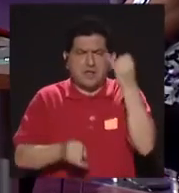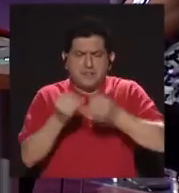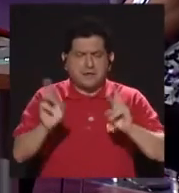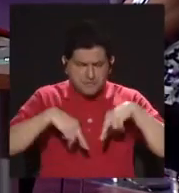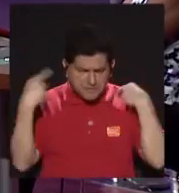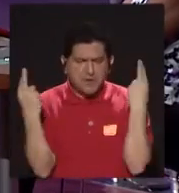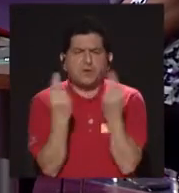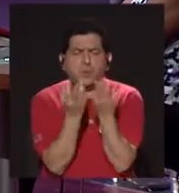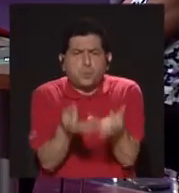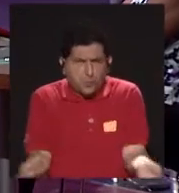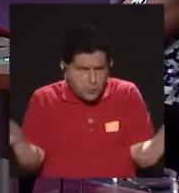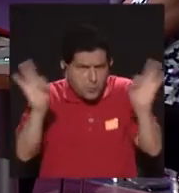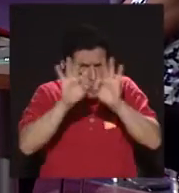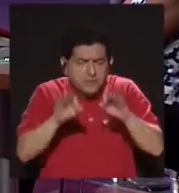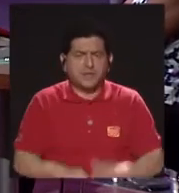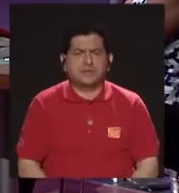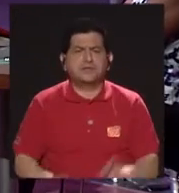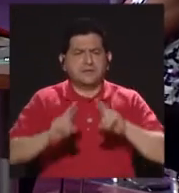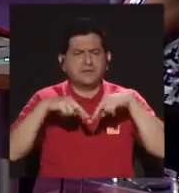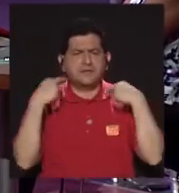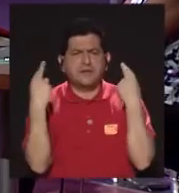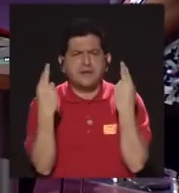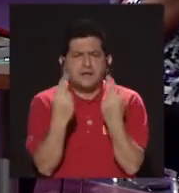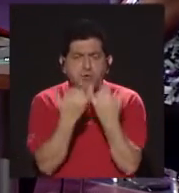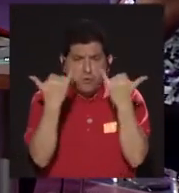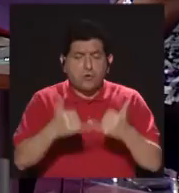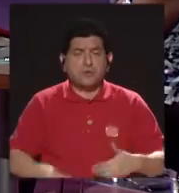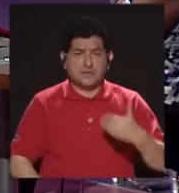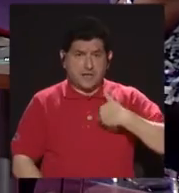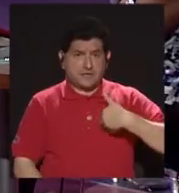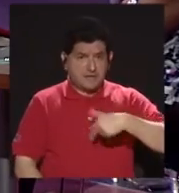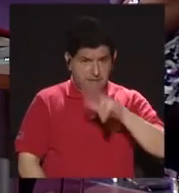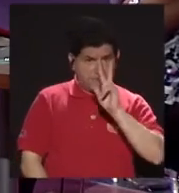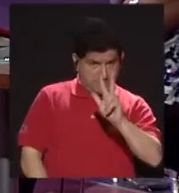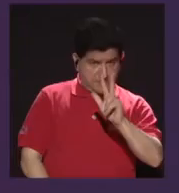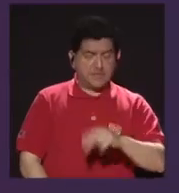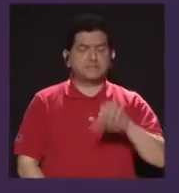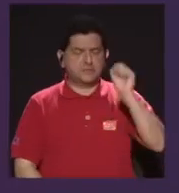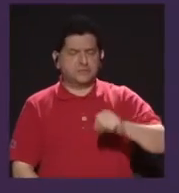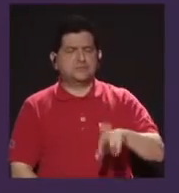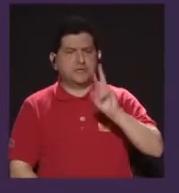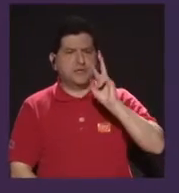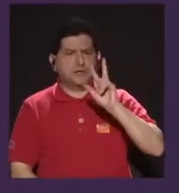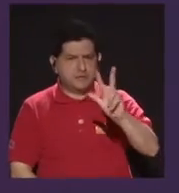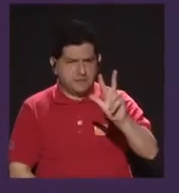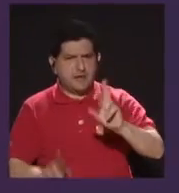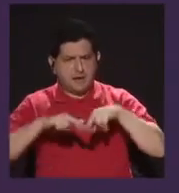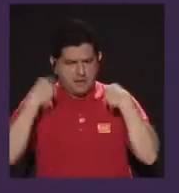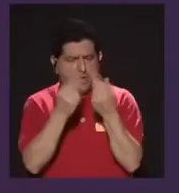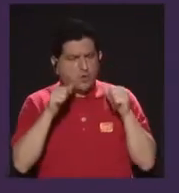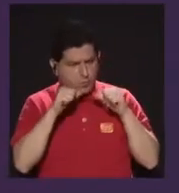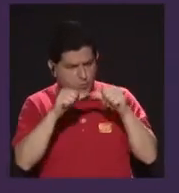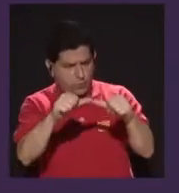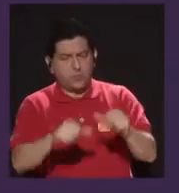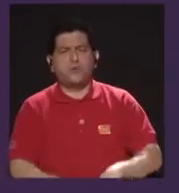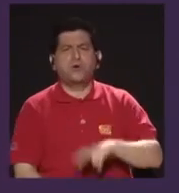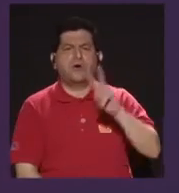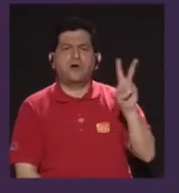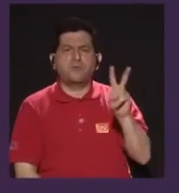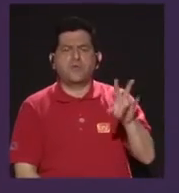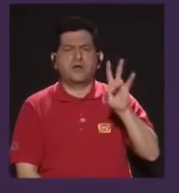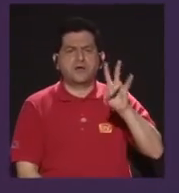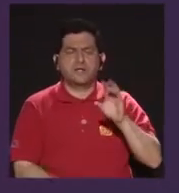reunión que es muy importante de estas reuniones que además ya han mantenido tres reuniones tres reuniones consecutivas y por el viernes